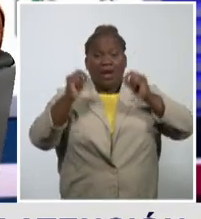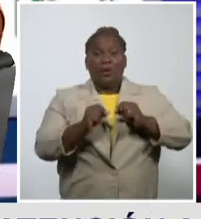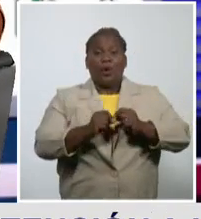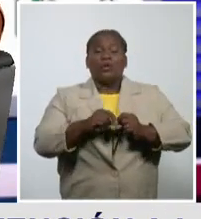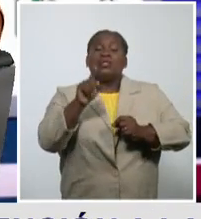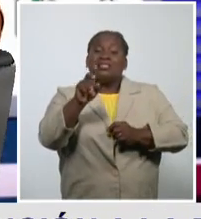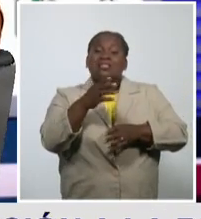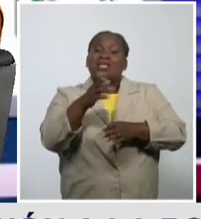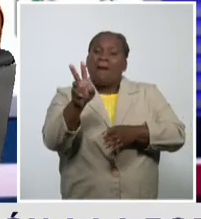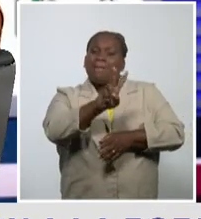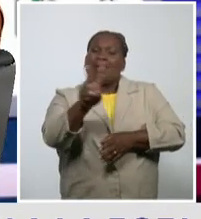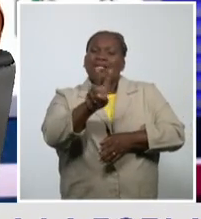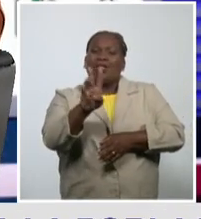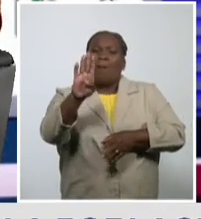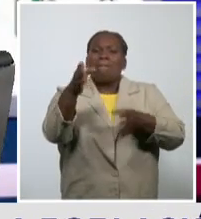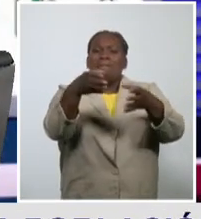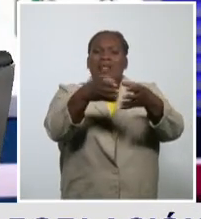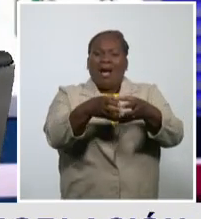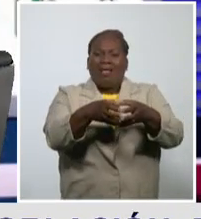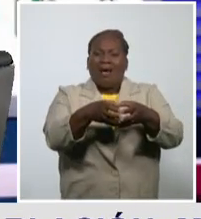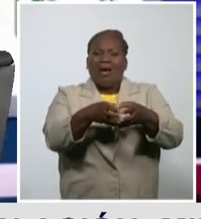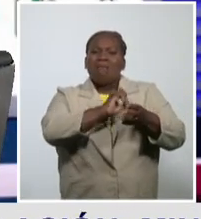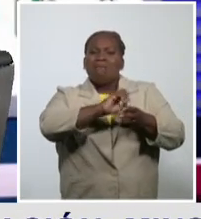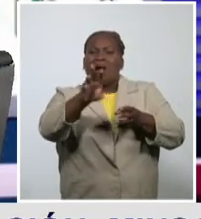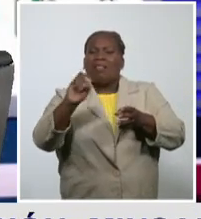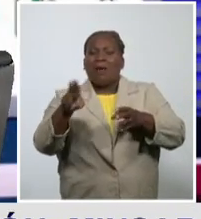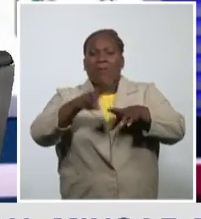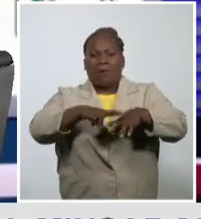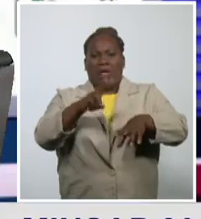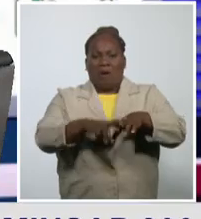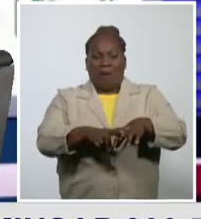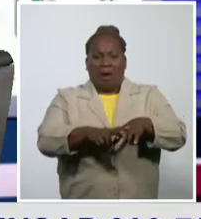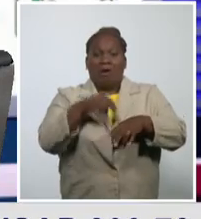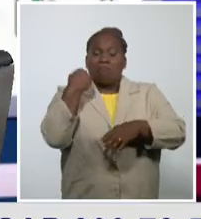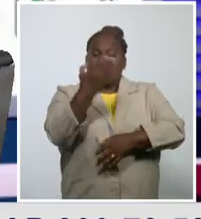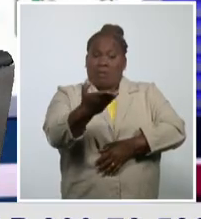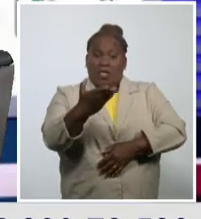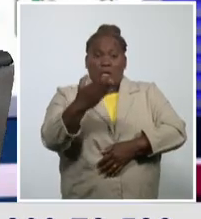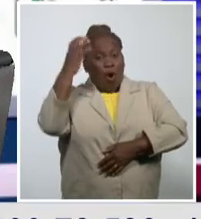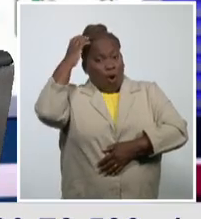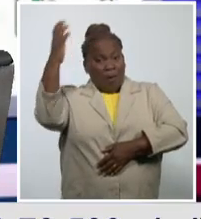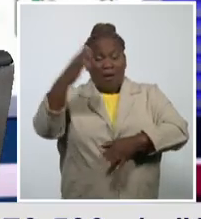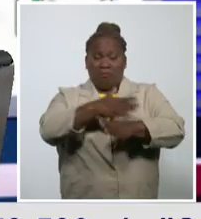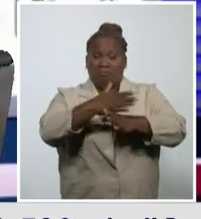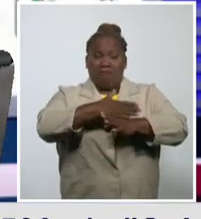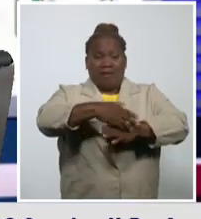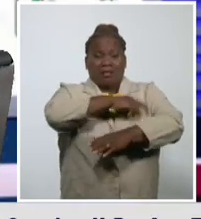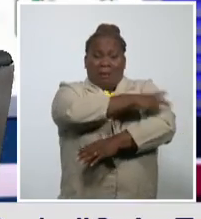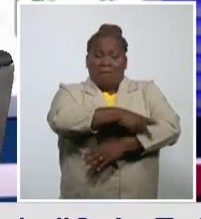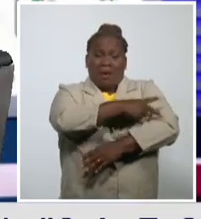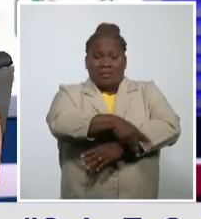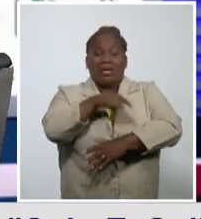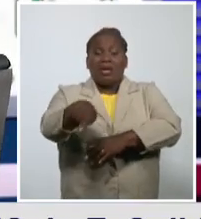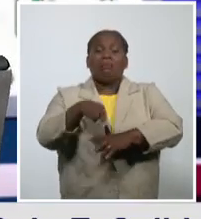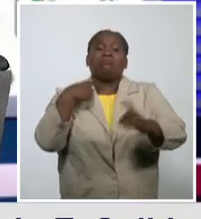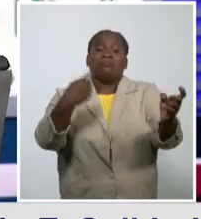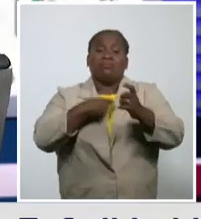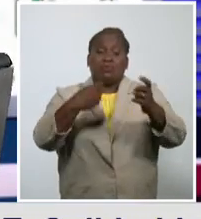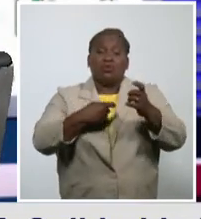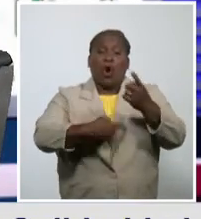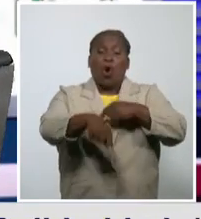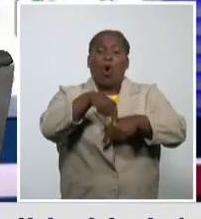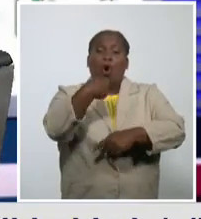brigadas sanitarias enviadas por La Habana a solicitud de estos gobiernos que también hoy batallan contra la enfermedad. La